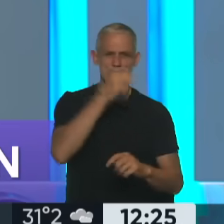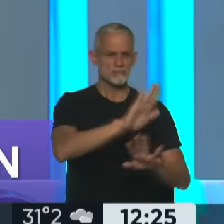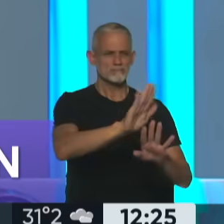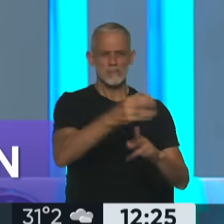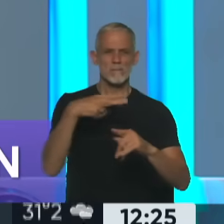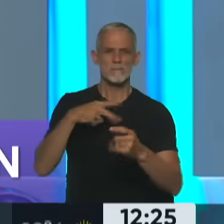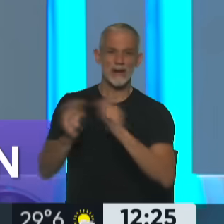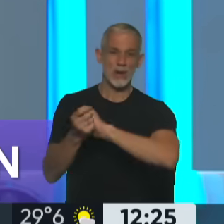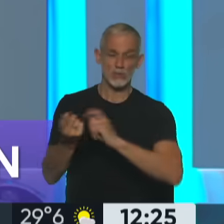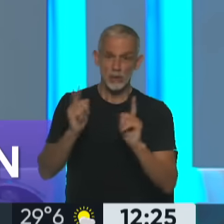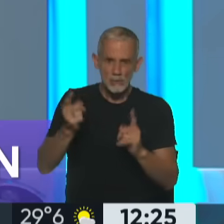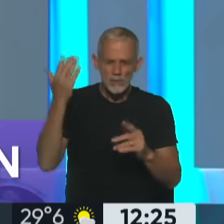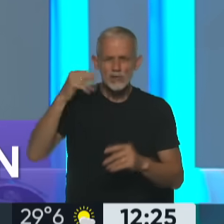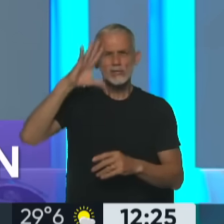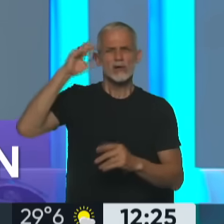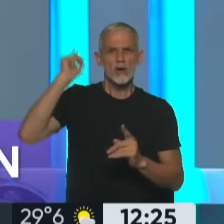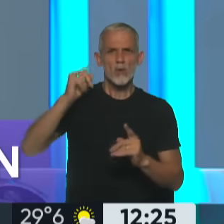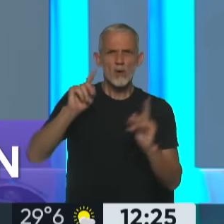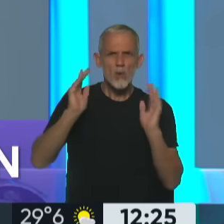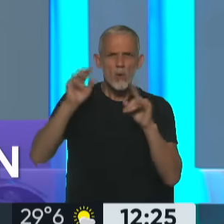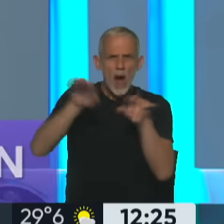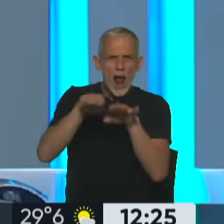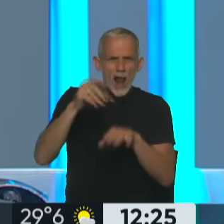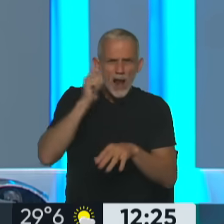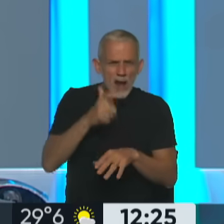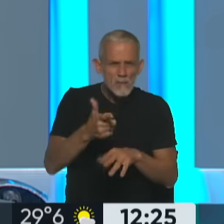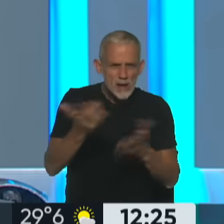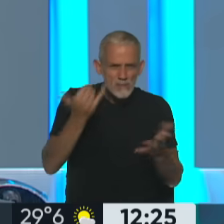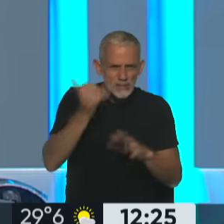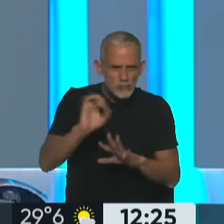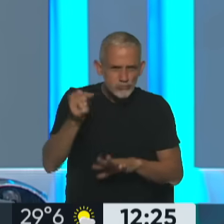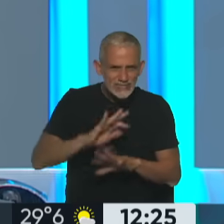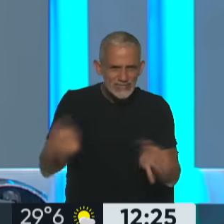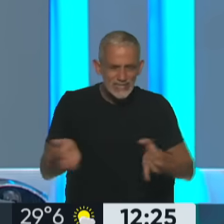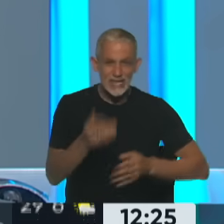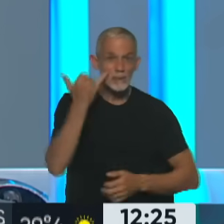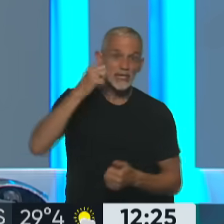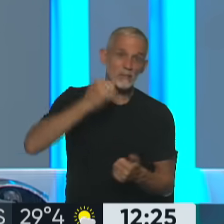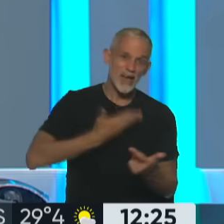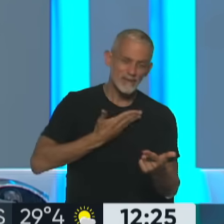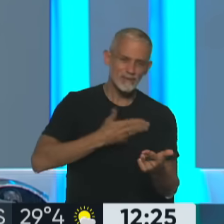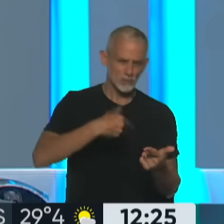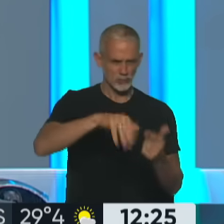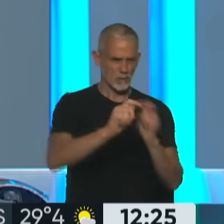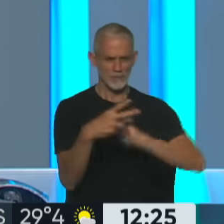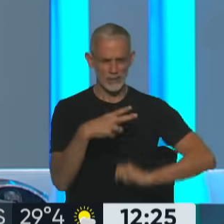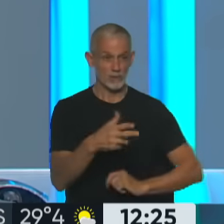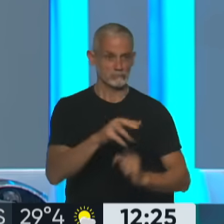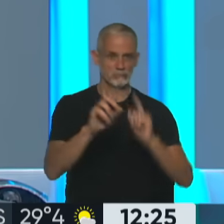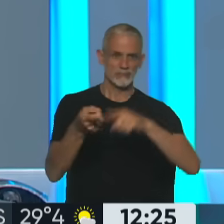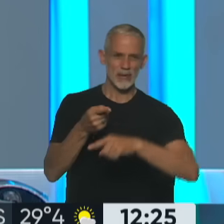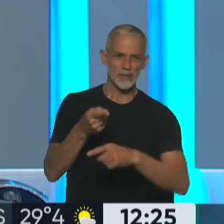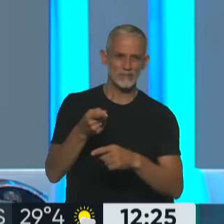es un déjà vu, pero que se convierte en realidad. Digo, Claro. es una película que ya la vimos, el caso de YPF, pero también, claro, también